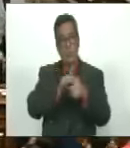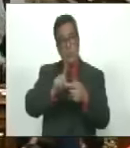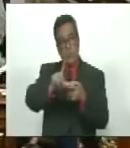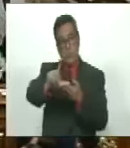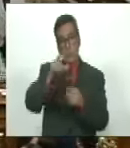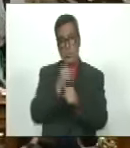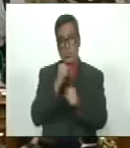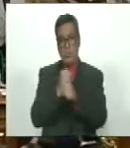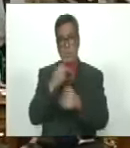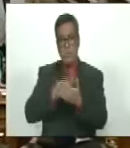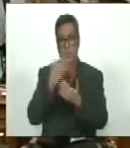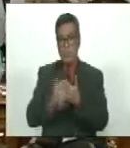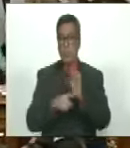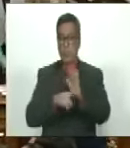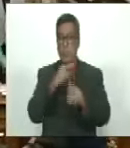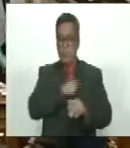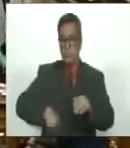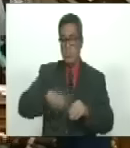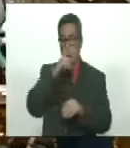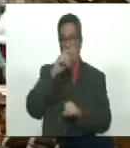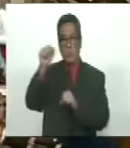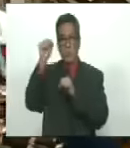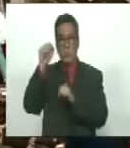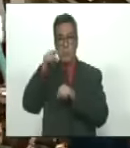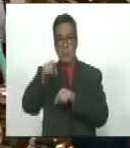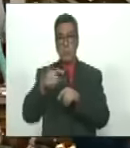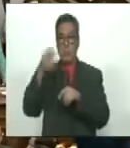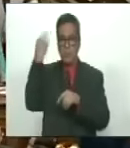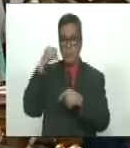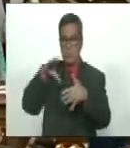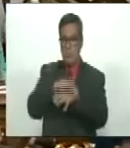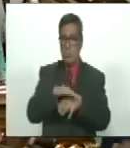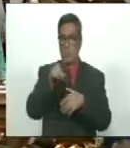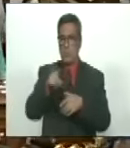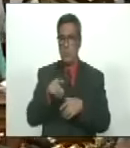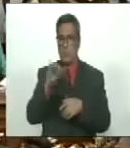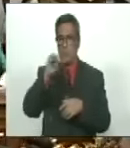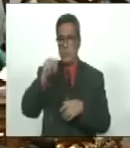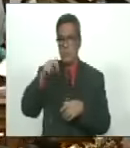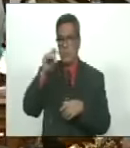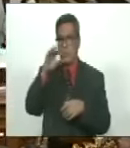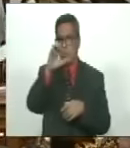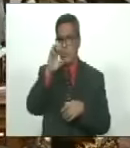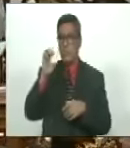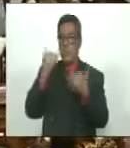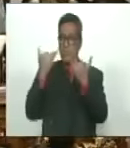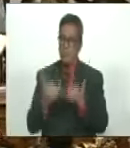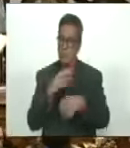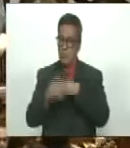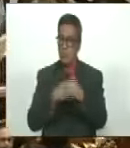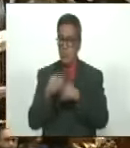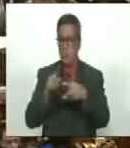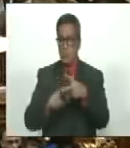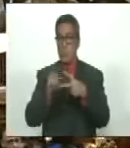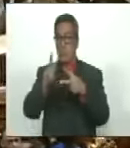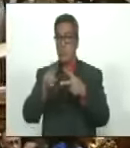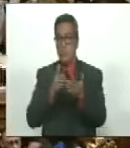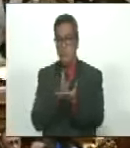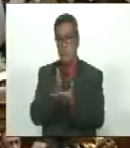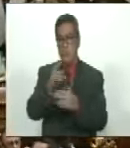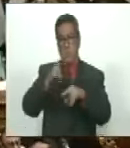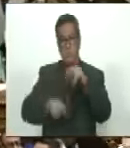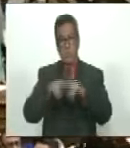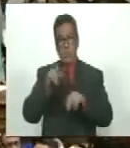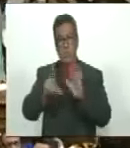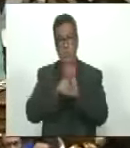planteadas por el presidente de la República, Nicolás Maduro Moros, el pasado martes. Infante afirmó que ya se está cumpliendo con la segunda línea, que es la